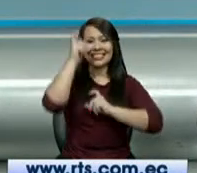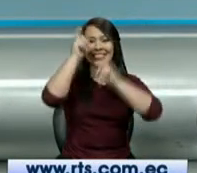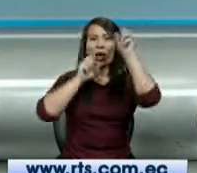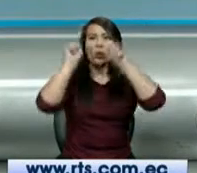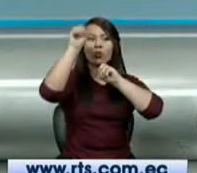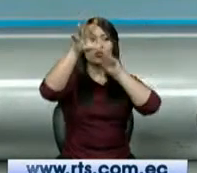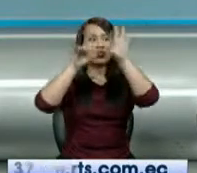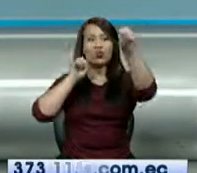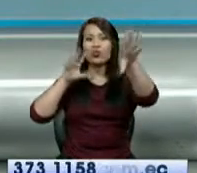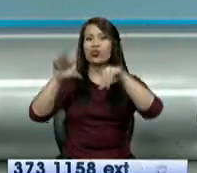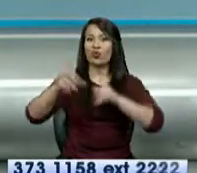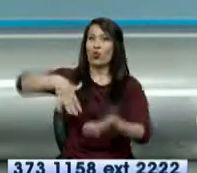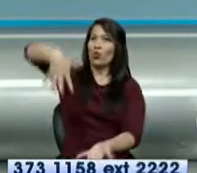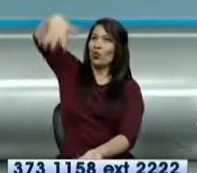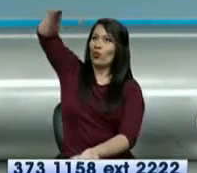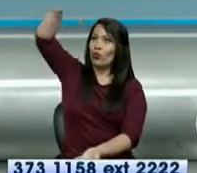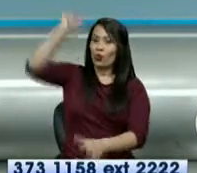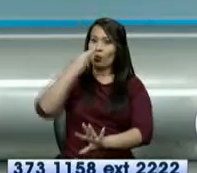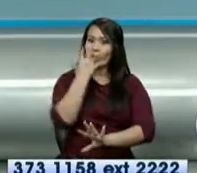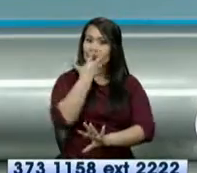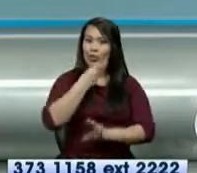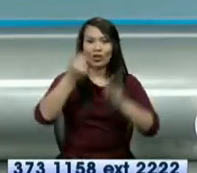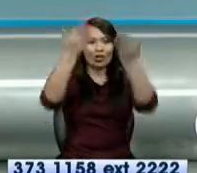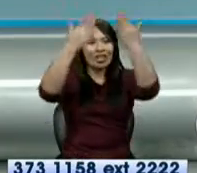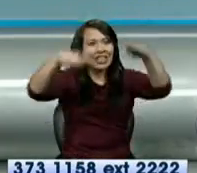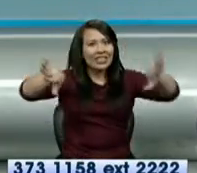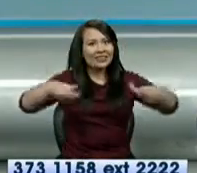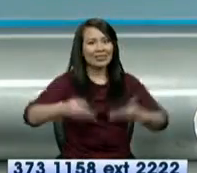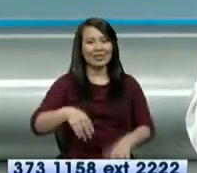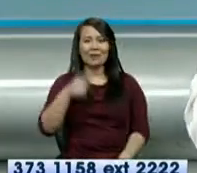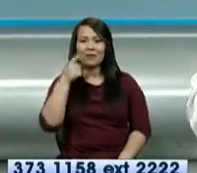luces de un gigantesco y asombroso nacimiento.